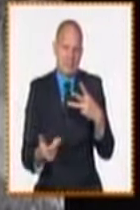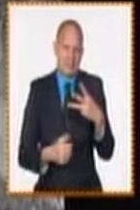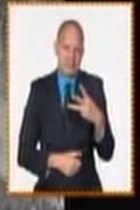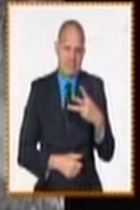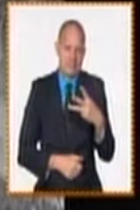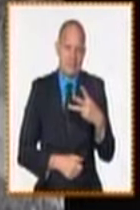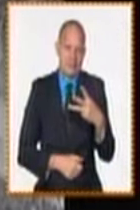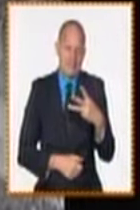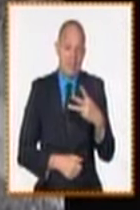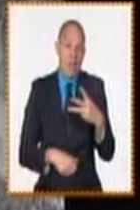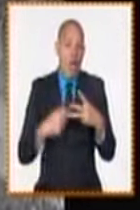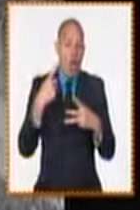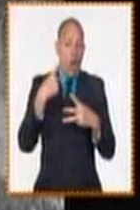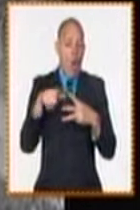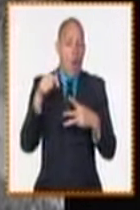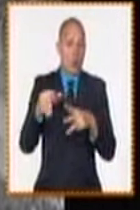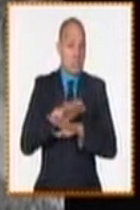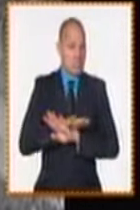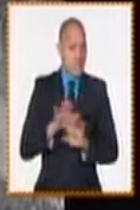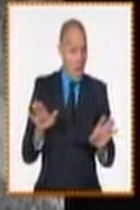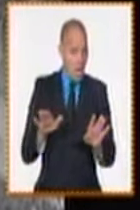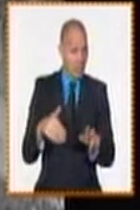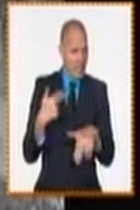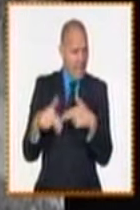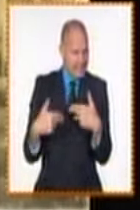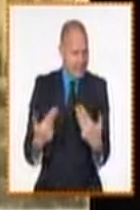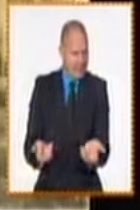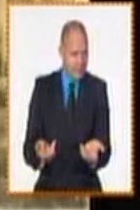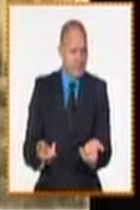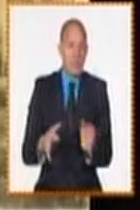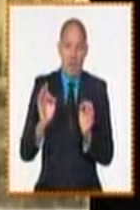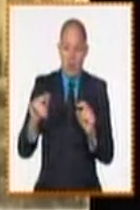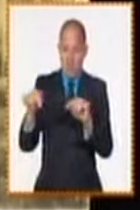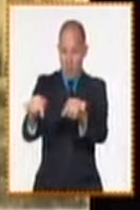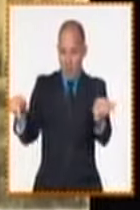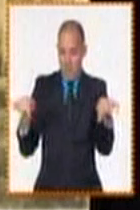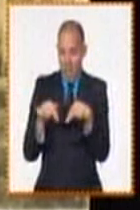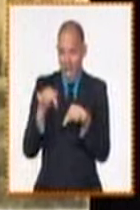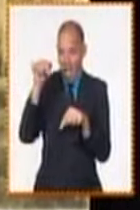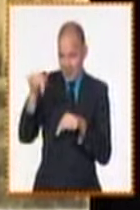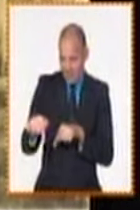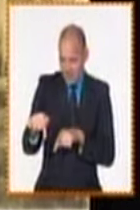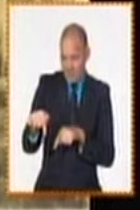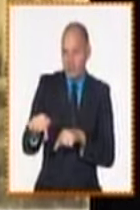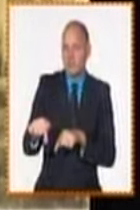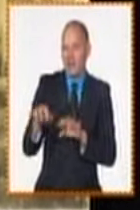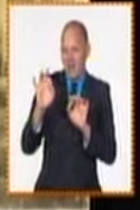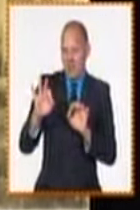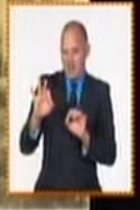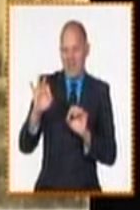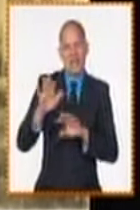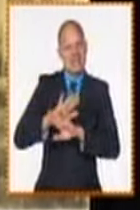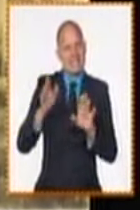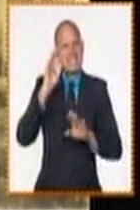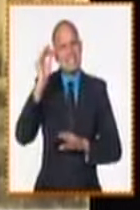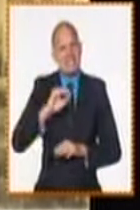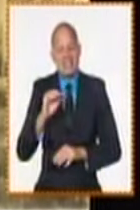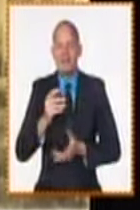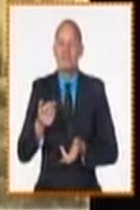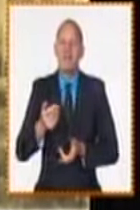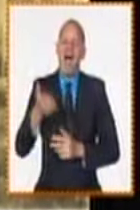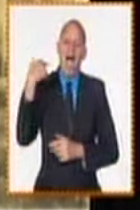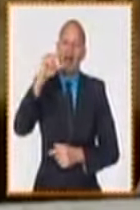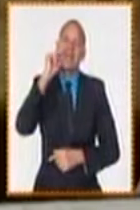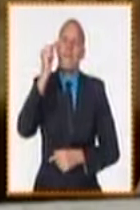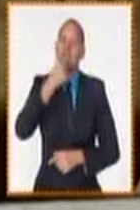con la capitulación firmada en la Plaza de la Revolución esa plaza que ha bautizado Carlos Manuel de